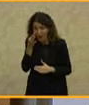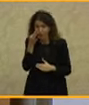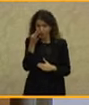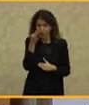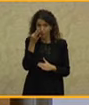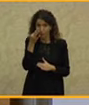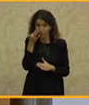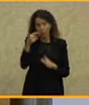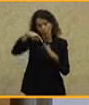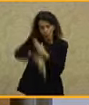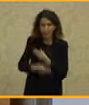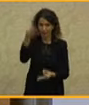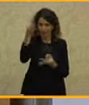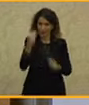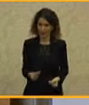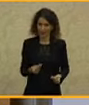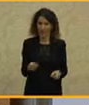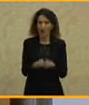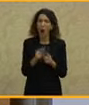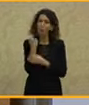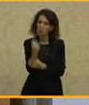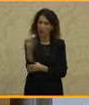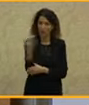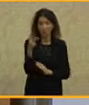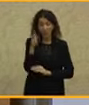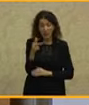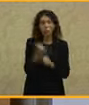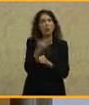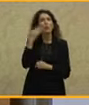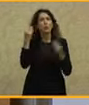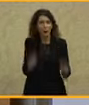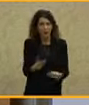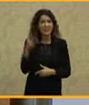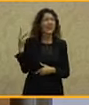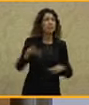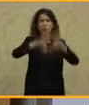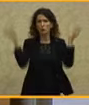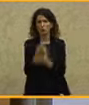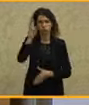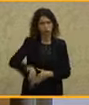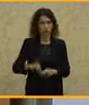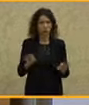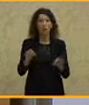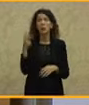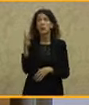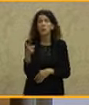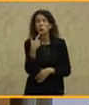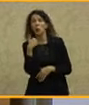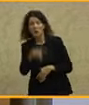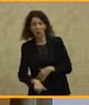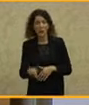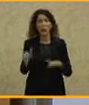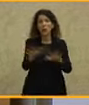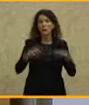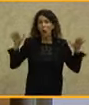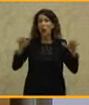hay que profundizar y hay que apoyar. Y el derecho a un empleo digno es un derecho universal, no es un derecho que lo digamos aquí en la